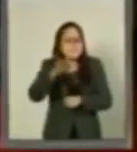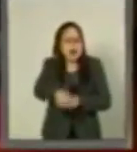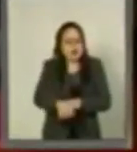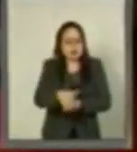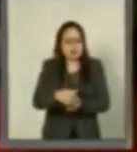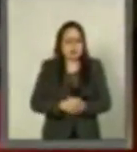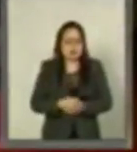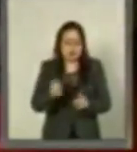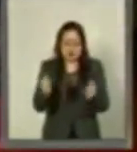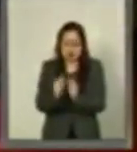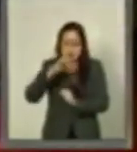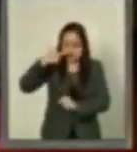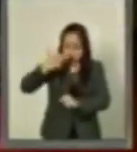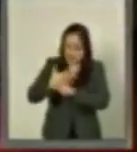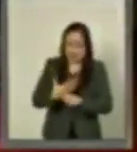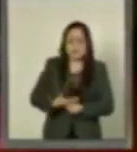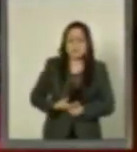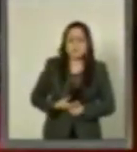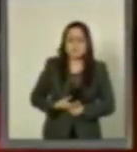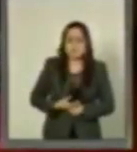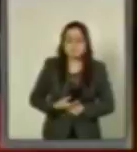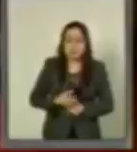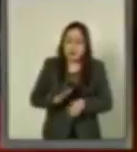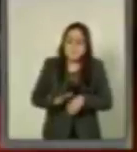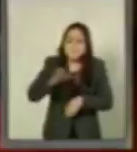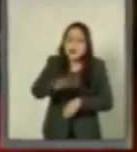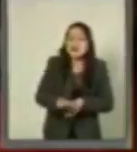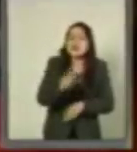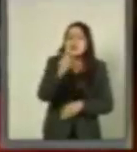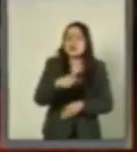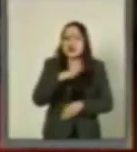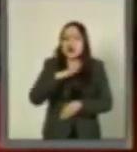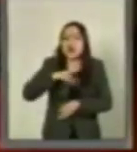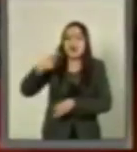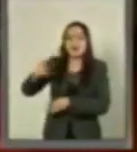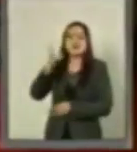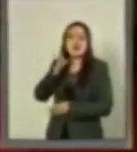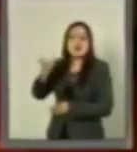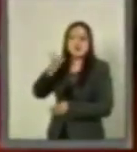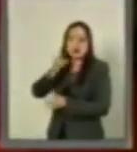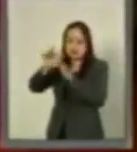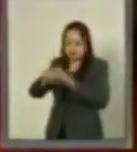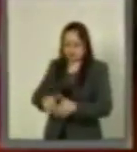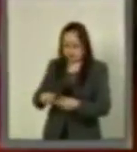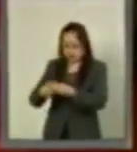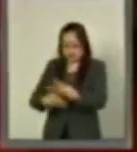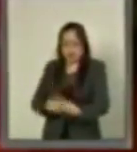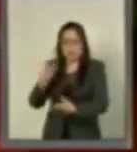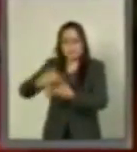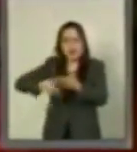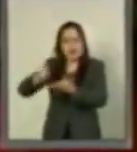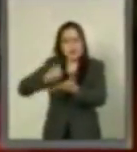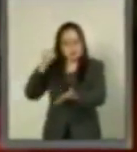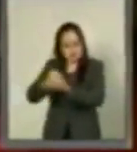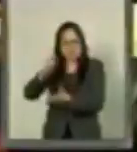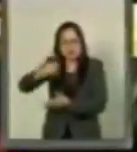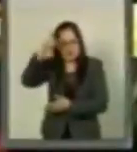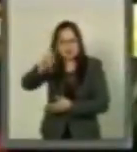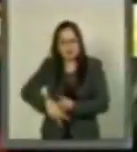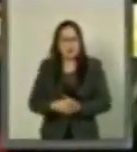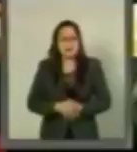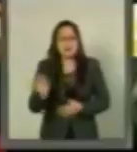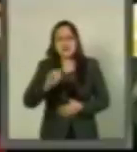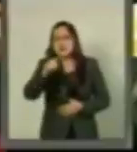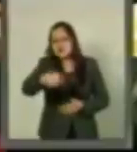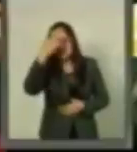Un paso responsable. Hay una minuta en la Cámara de Diputados, es cierto. No se sepa usted